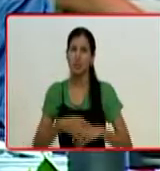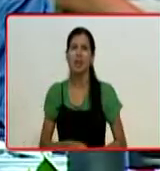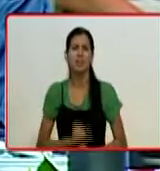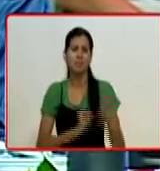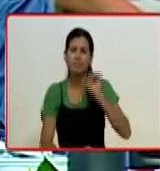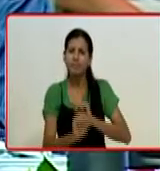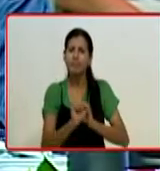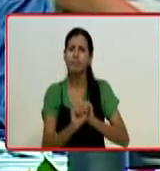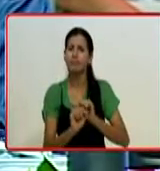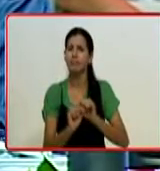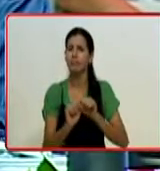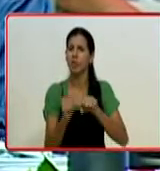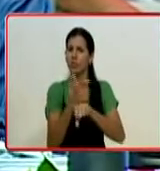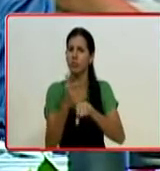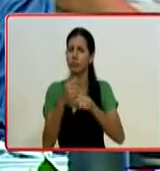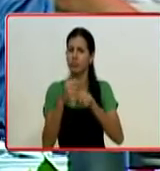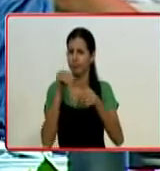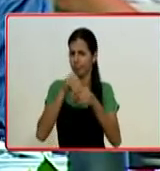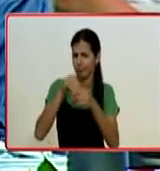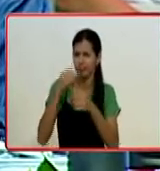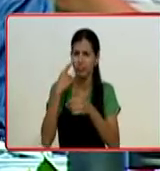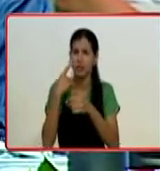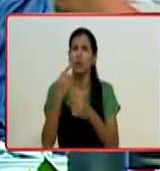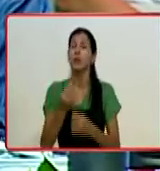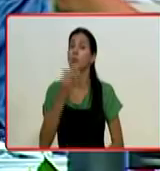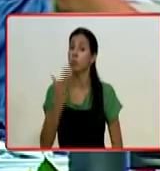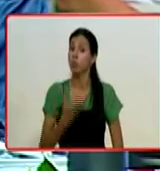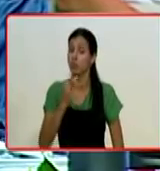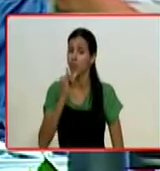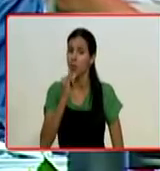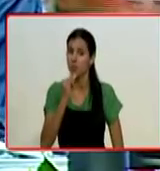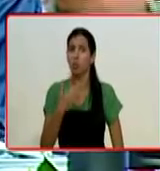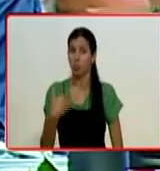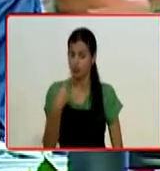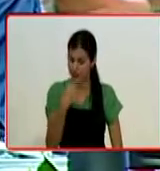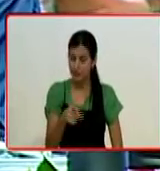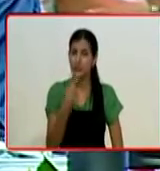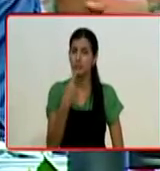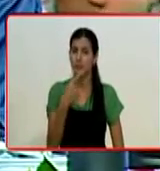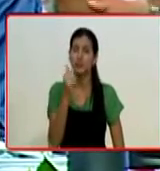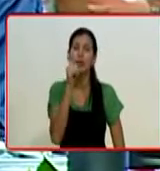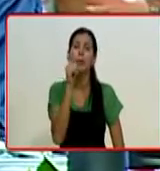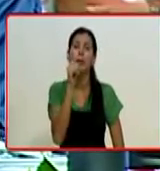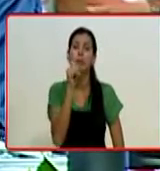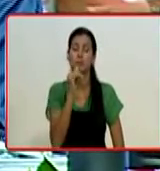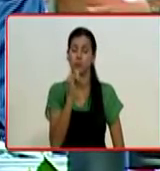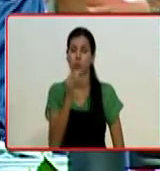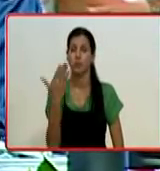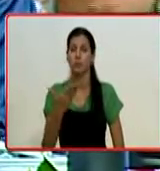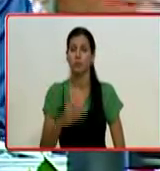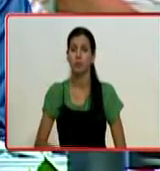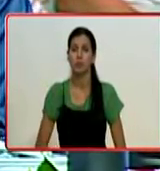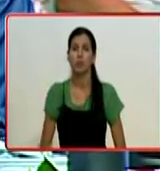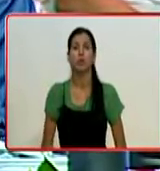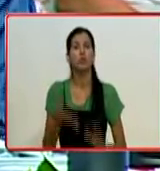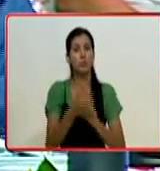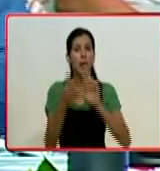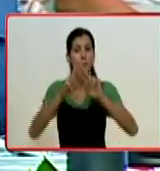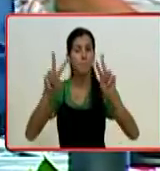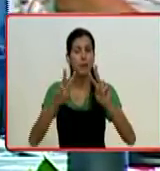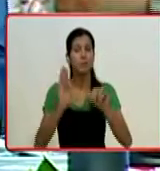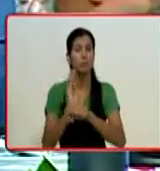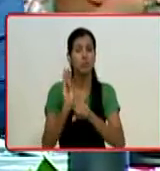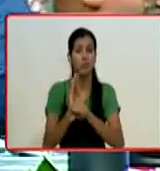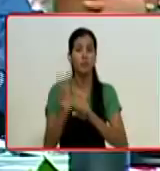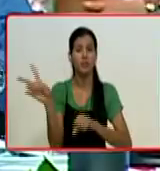hacer importantes anuncios para la defensa de la independencia, de la paz y la integridad de Venezuela. Y ahora,